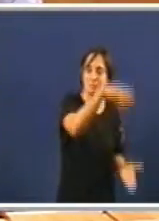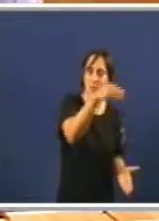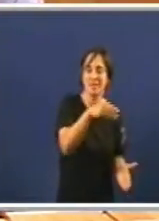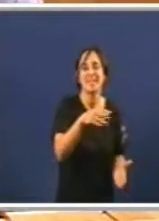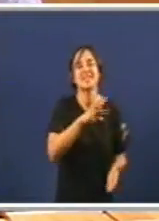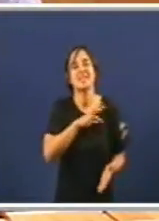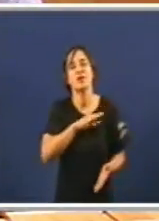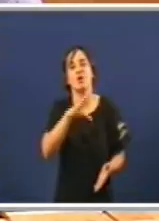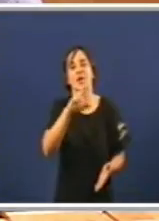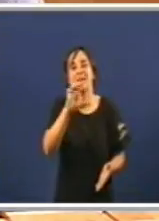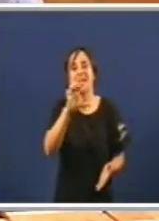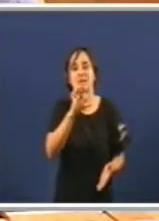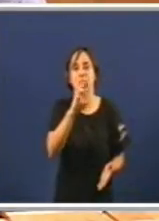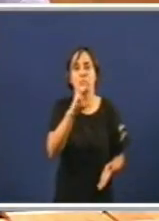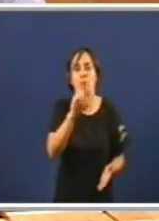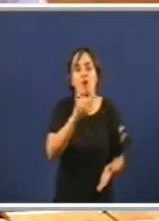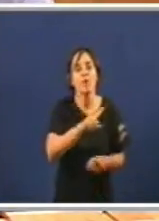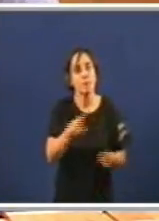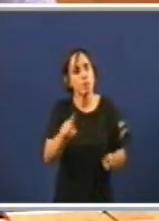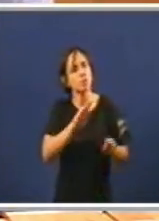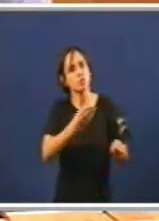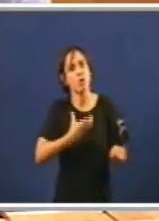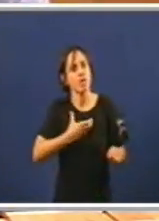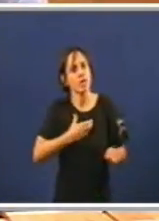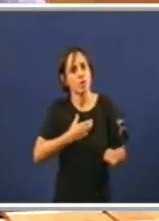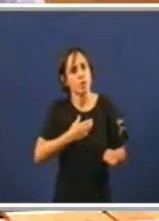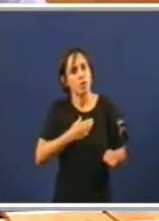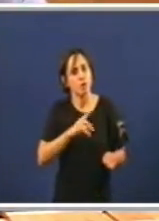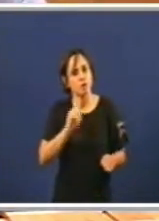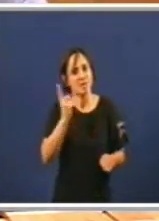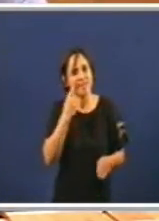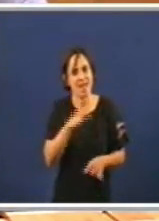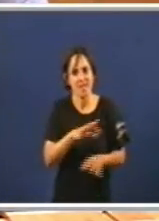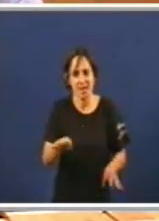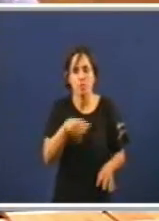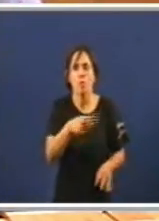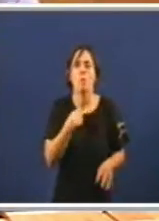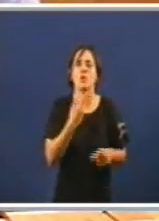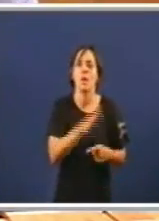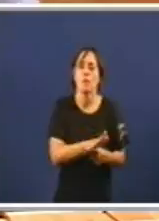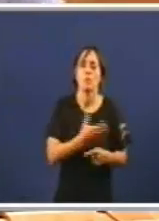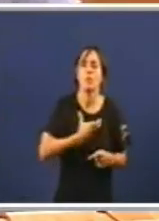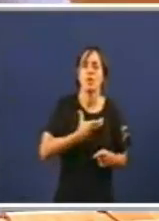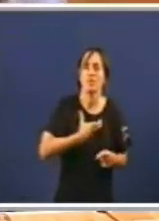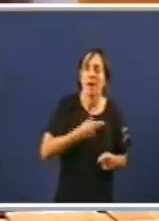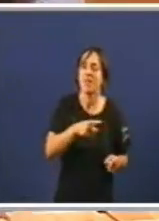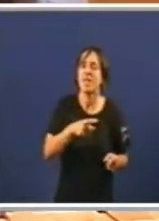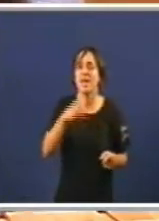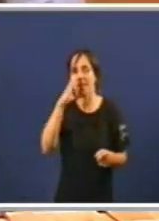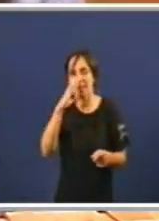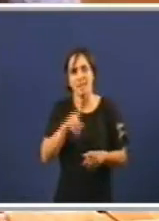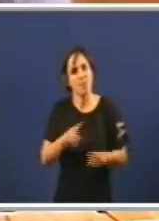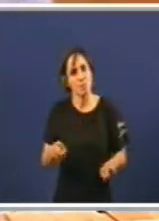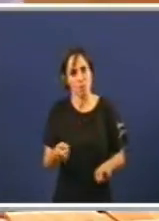entera de nada. No seu concello, señor Fernández Gil, que é portavoz municipal do Partido Popular en Ribadavia, tampouco, que aquí nada, non